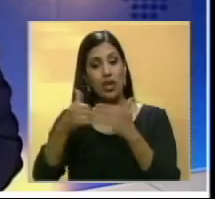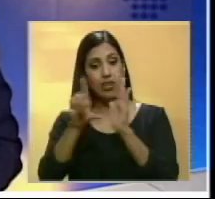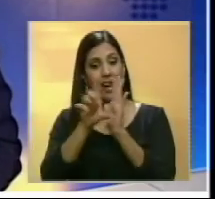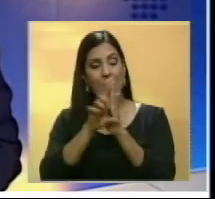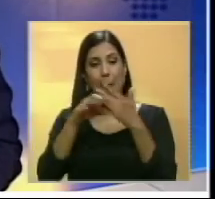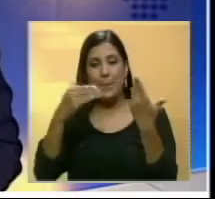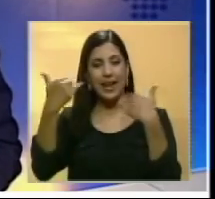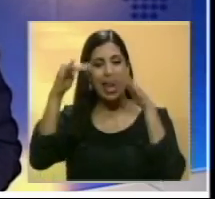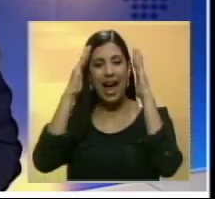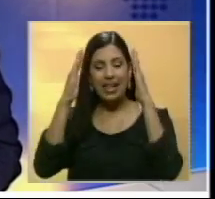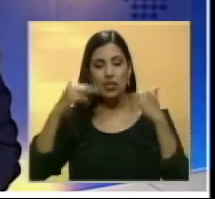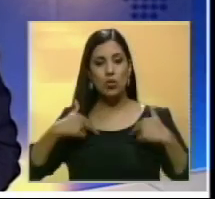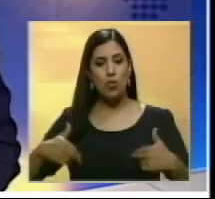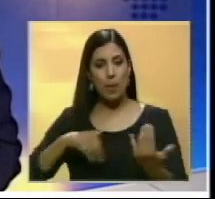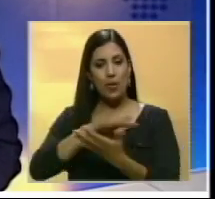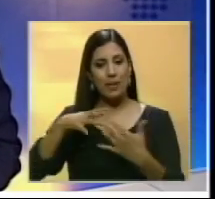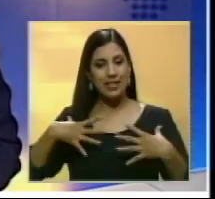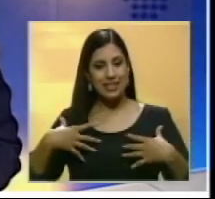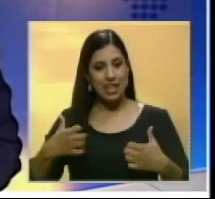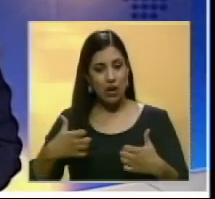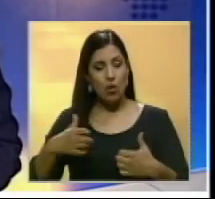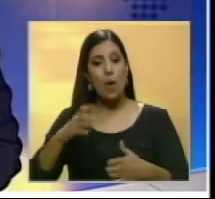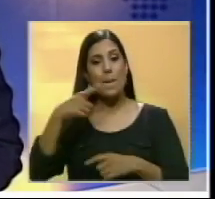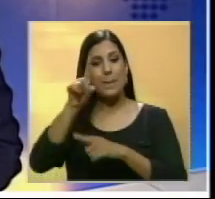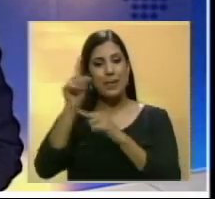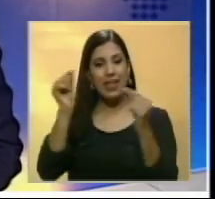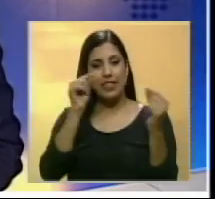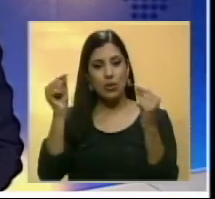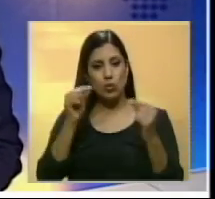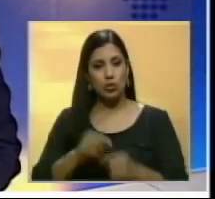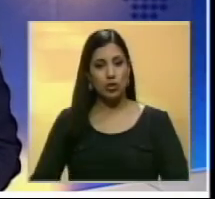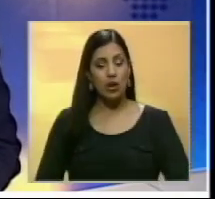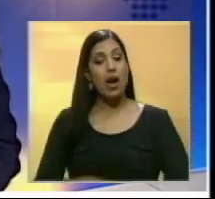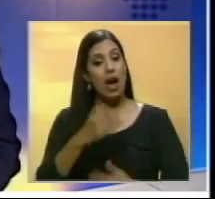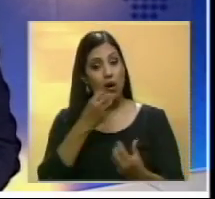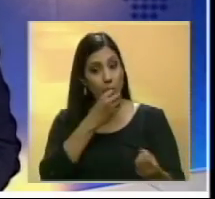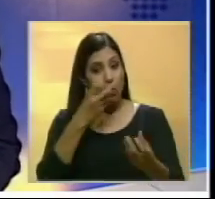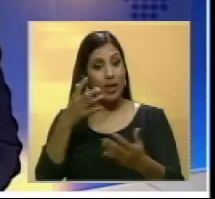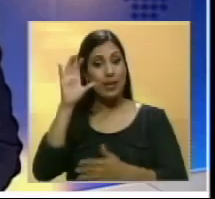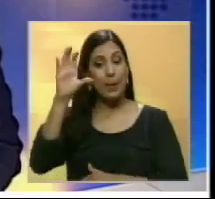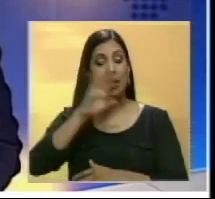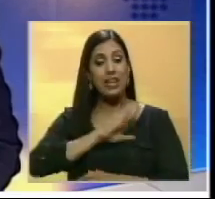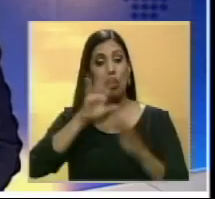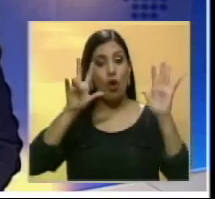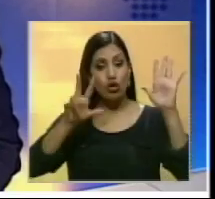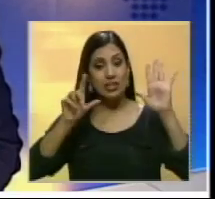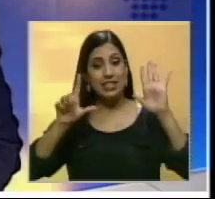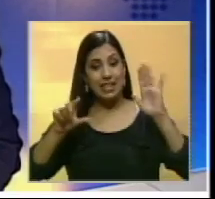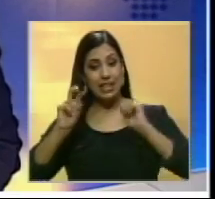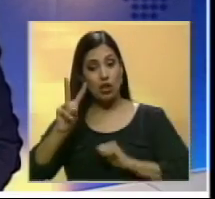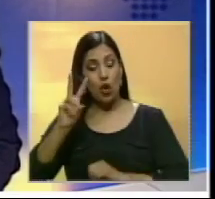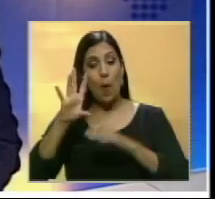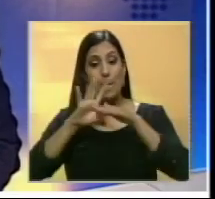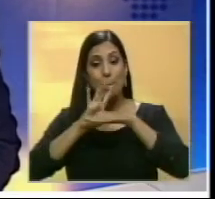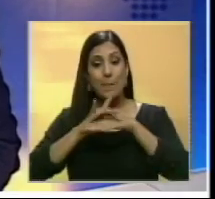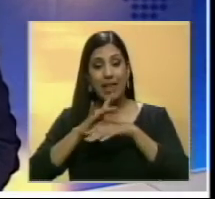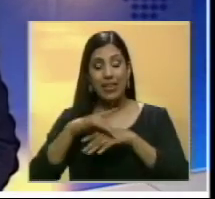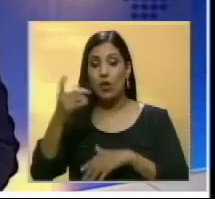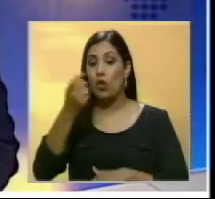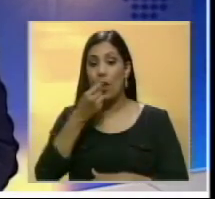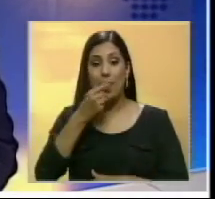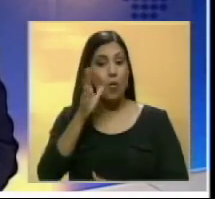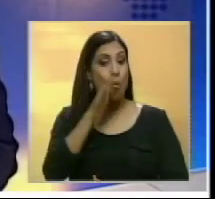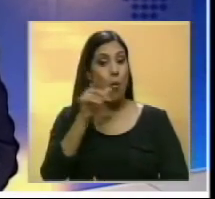para atender la crisis humanitaria de salud durante su primera discusión. Aseveró que en el país 872 medicamentos no